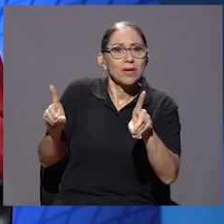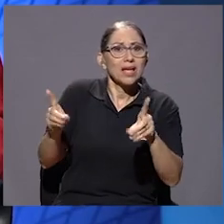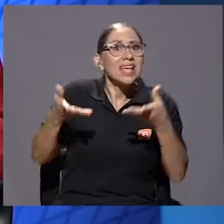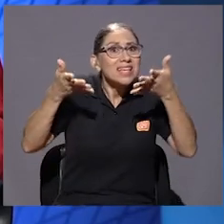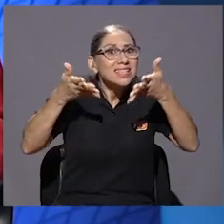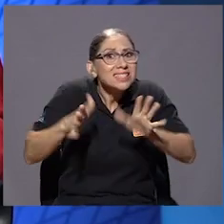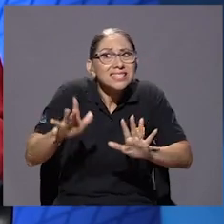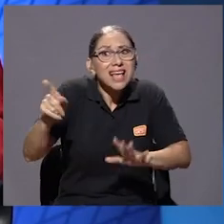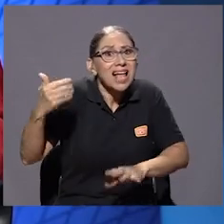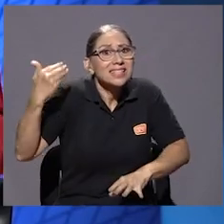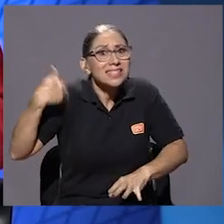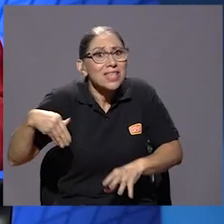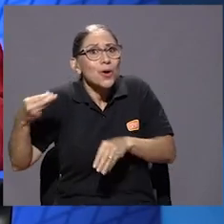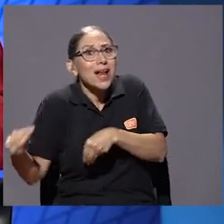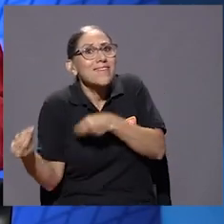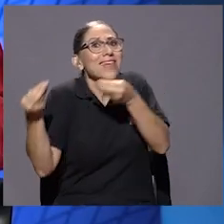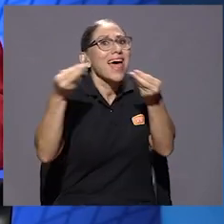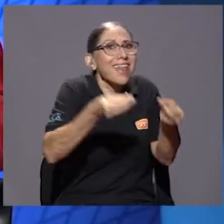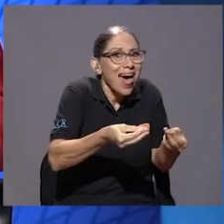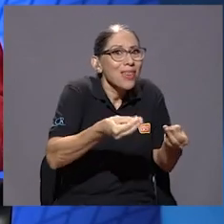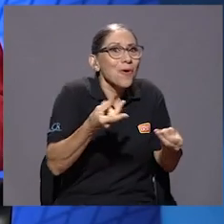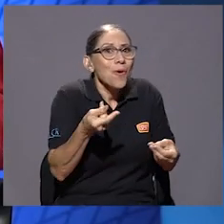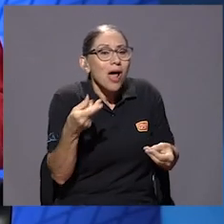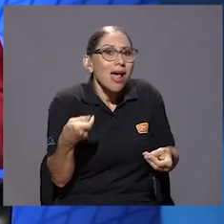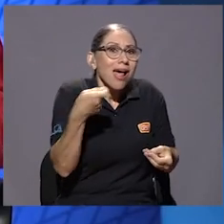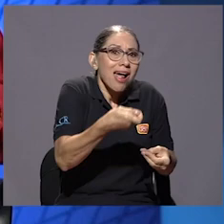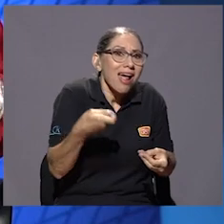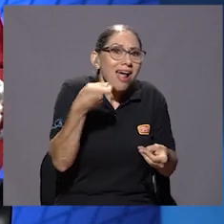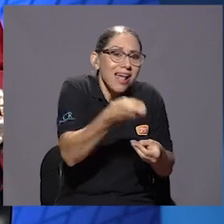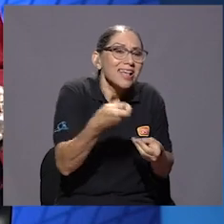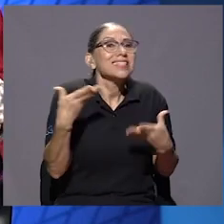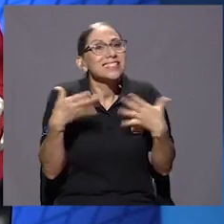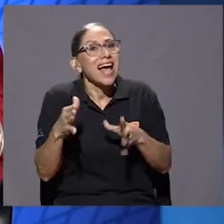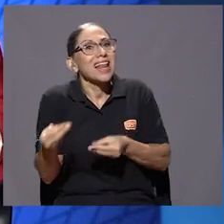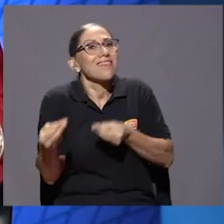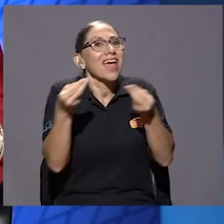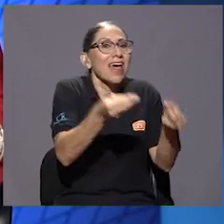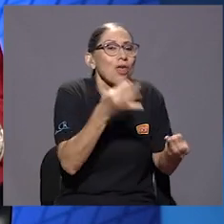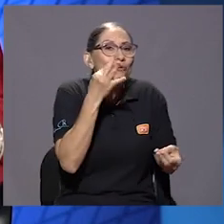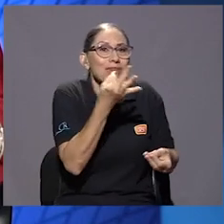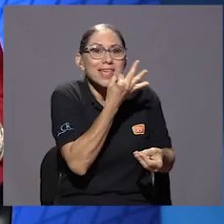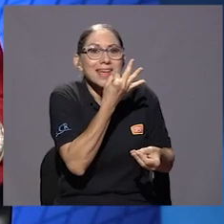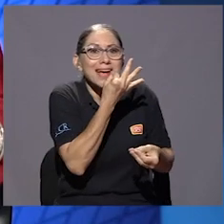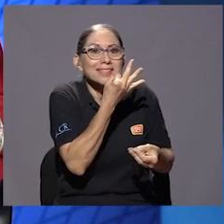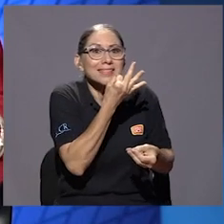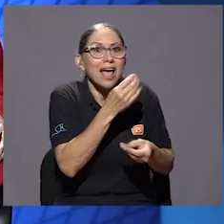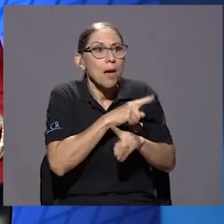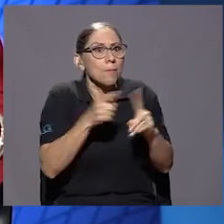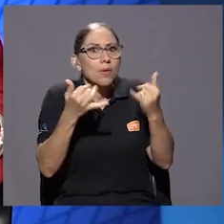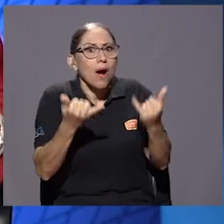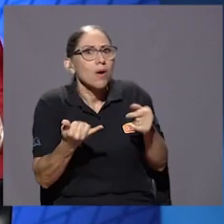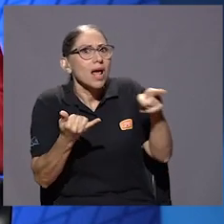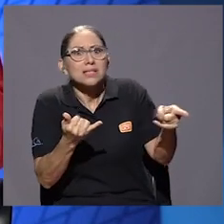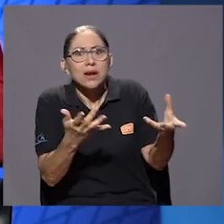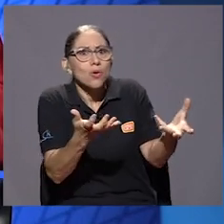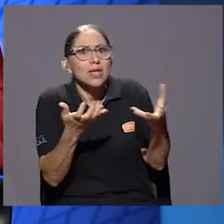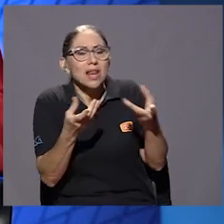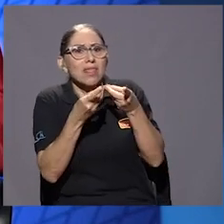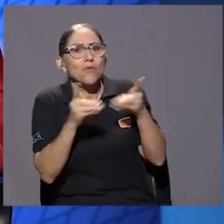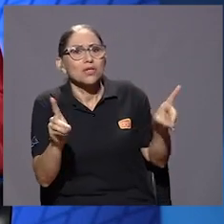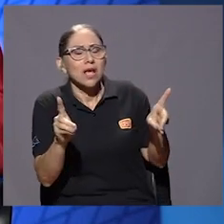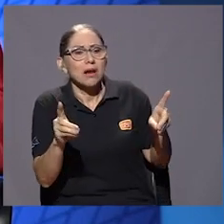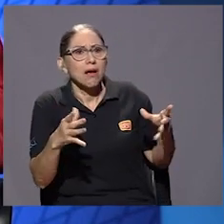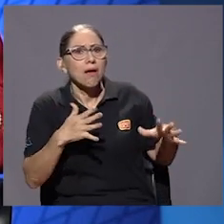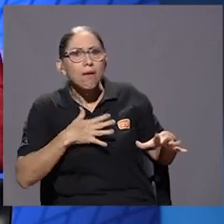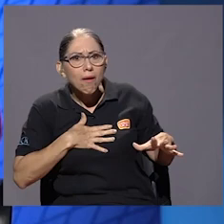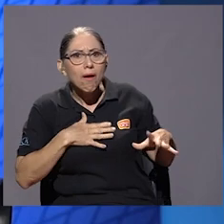las fincas. Entonces el señor entra en shock y dice, pero es que ya yo le di todo y ahora ya no se quiere divorciar. ¡Wow! Eso fue